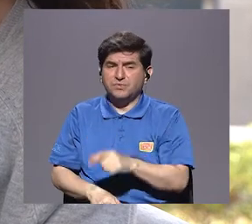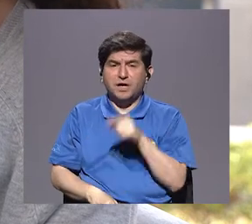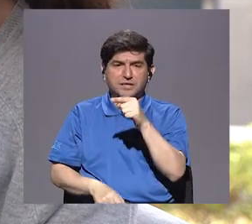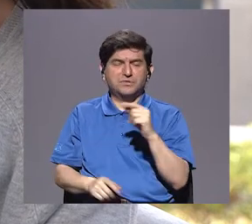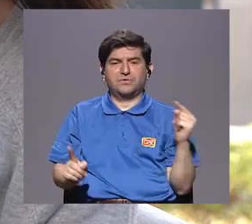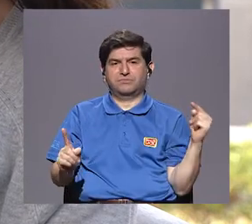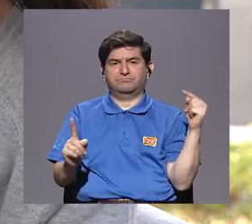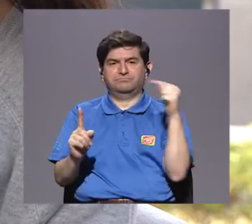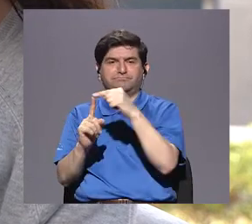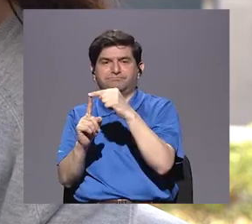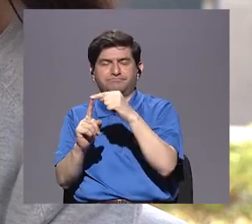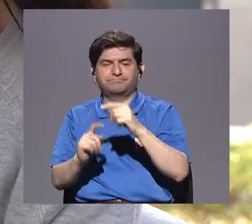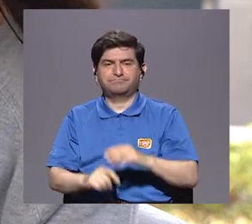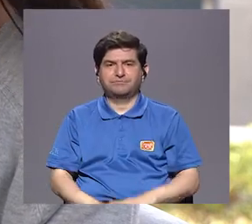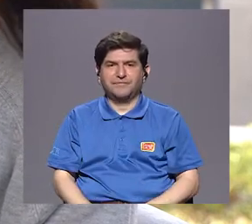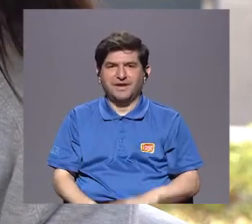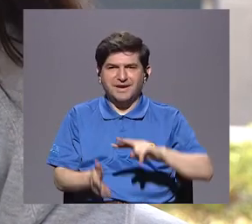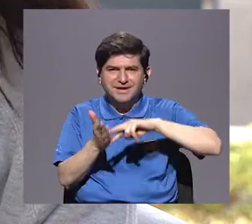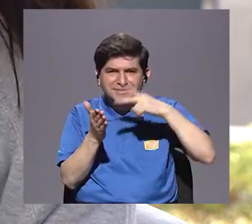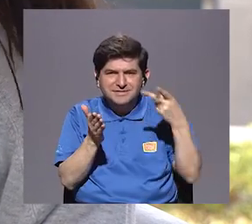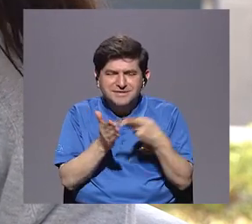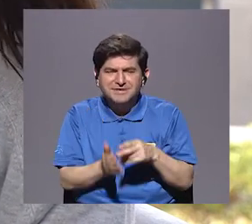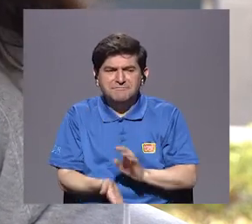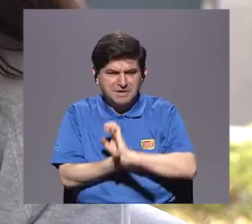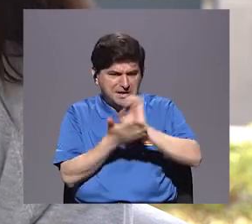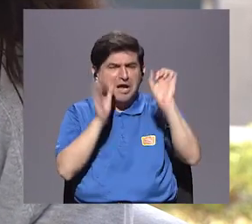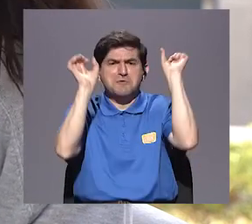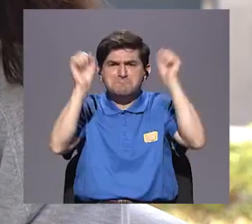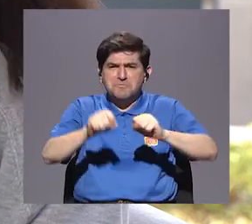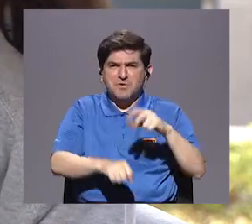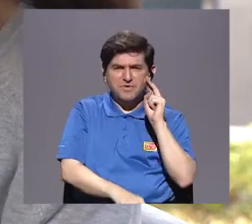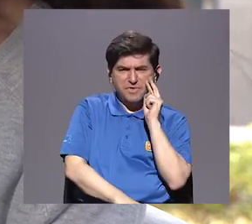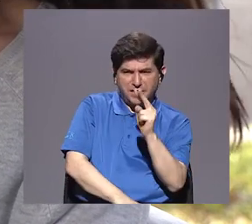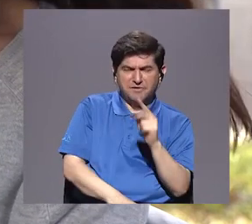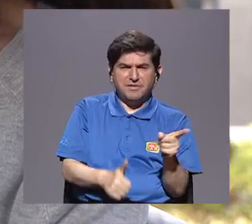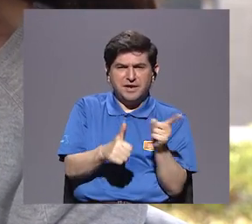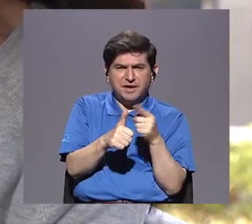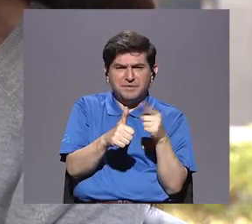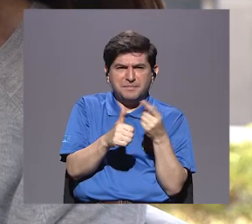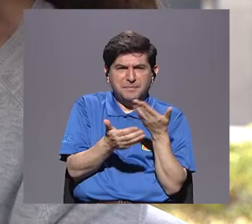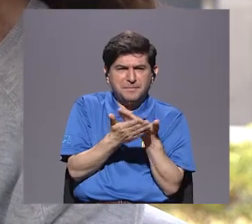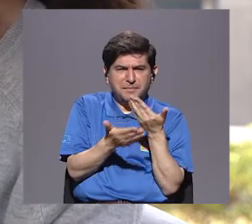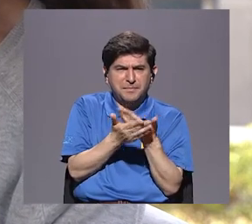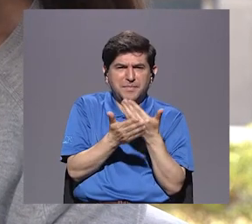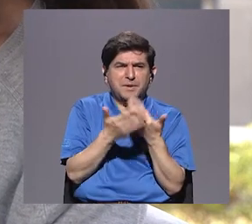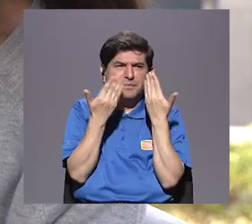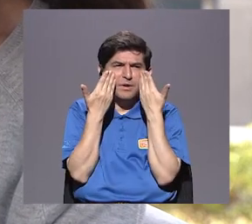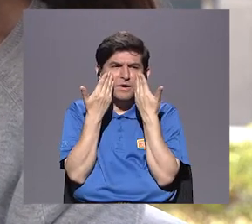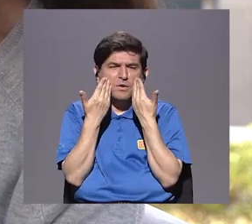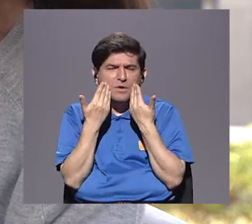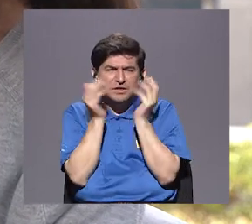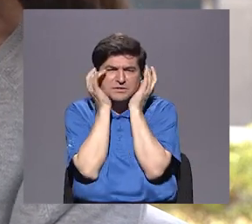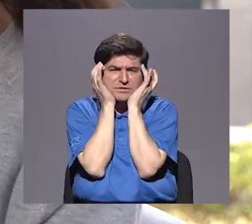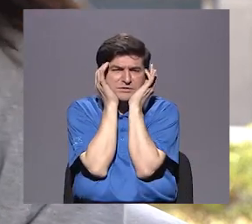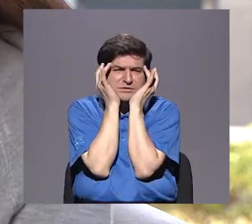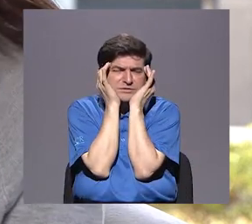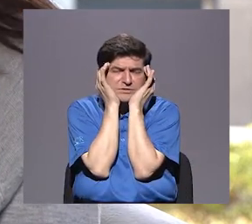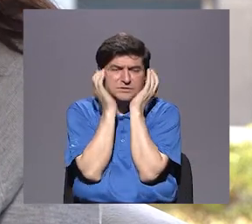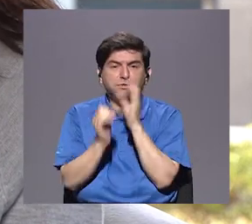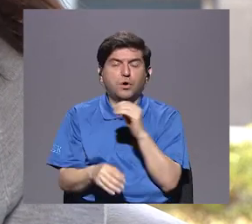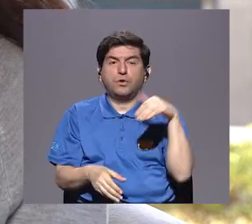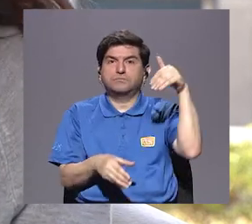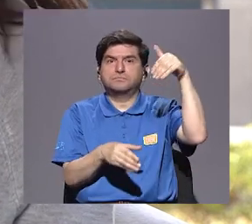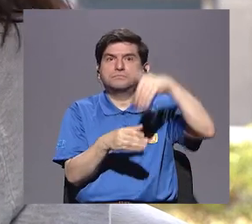ese punto. Significa que podemos prevenir cuando vemos los primeros indicios de tristeza, angustia, o